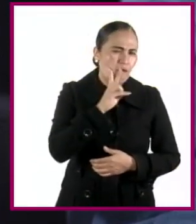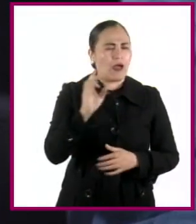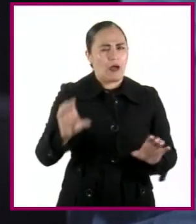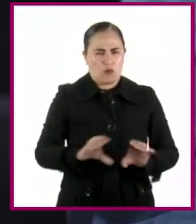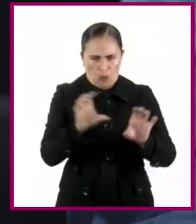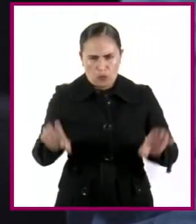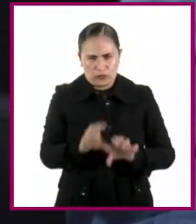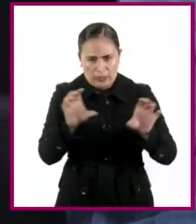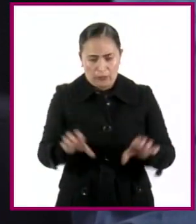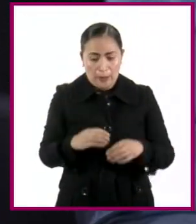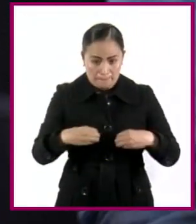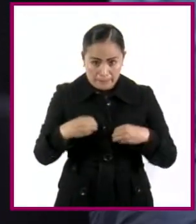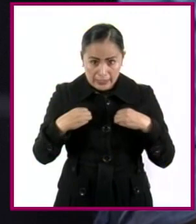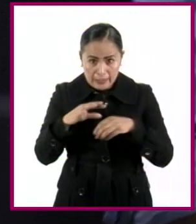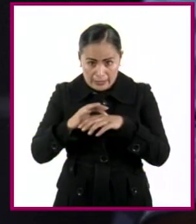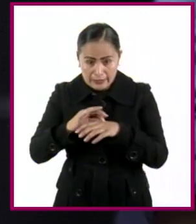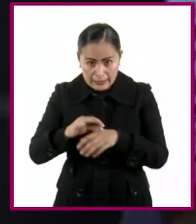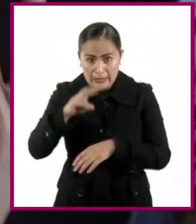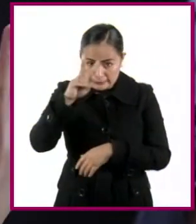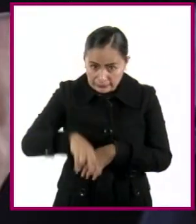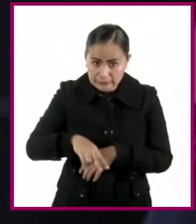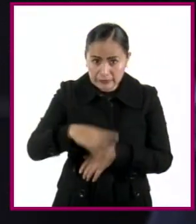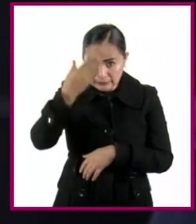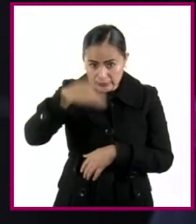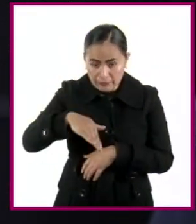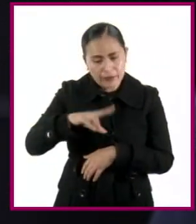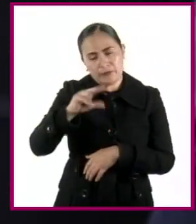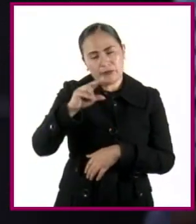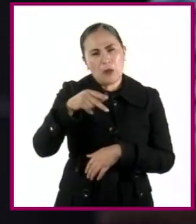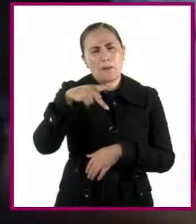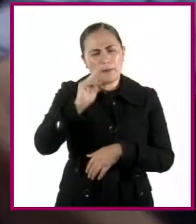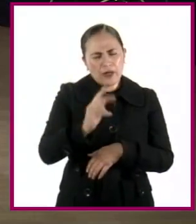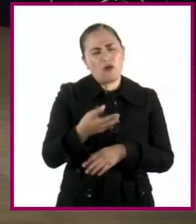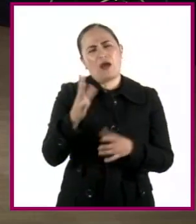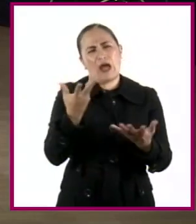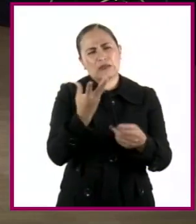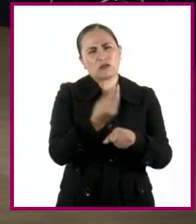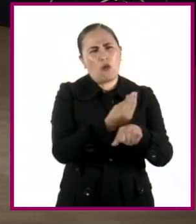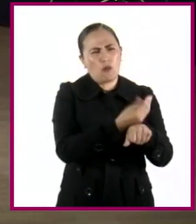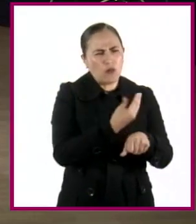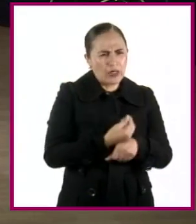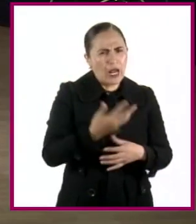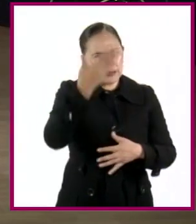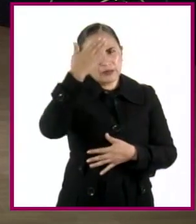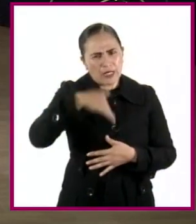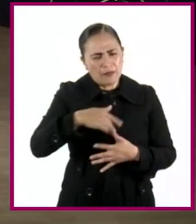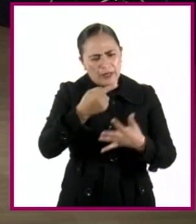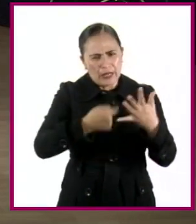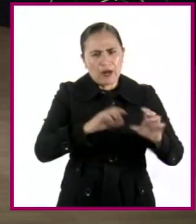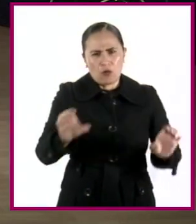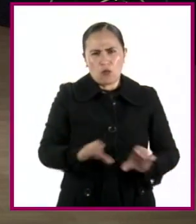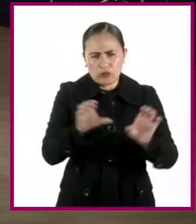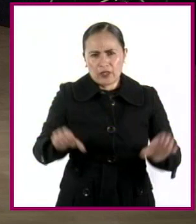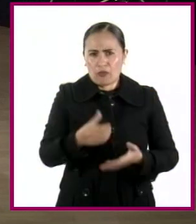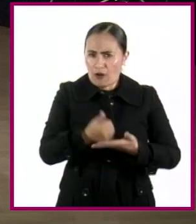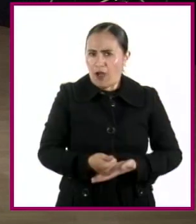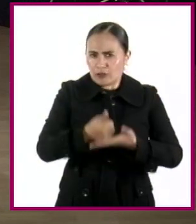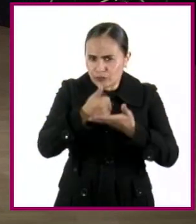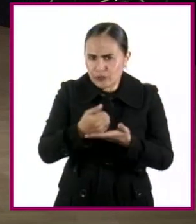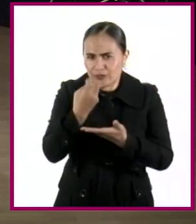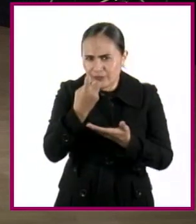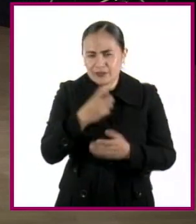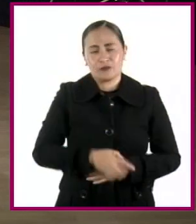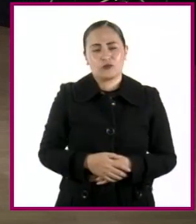que ayudan a saber qué hacer para mejorar el panorama. Eres toda una experta en epidemiología, Ismara.